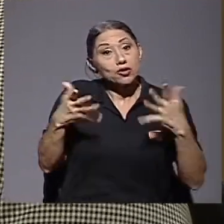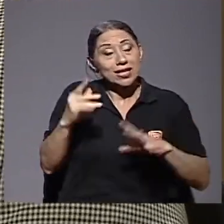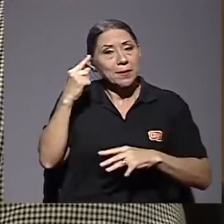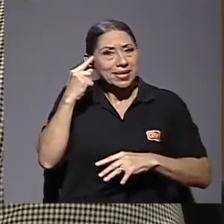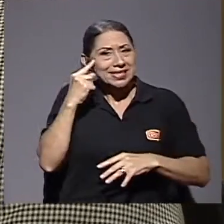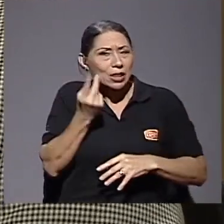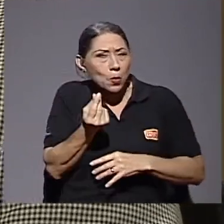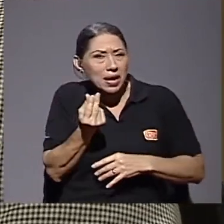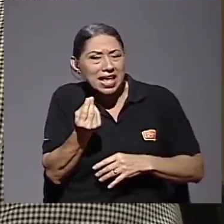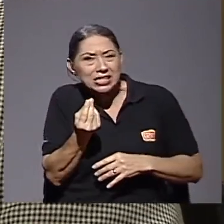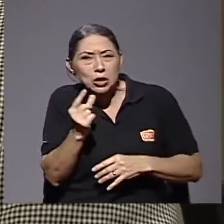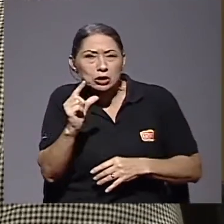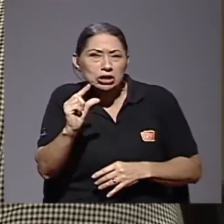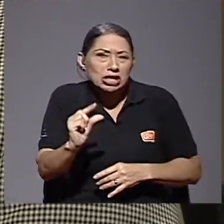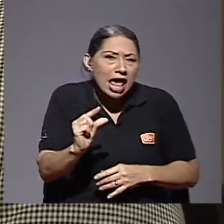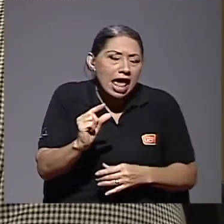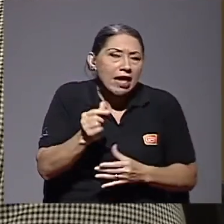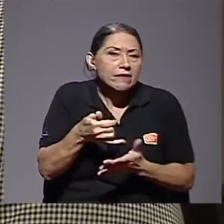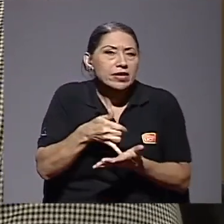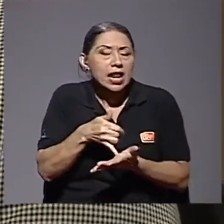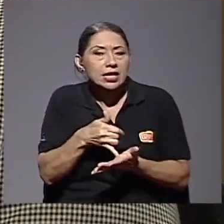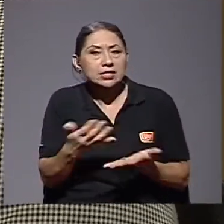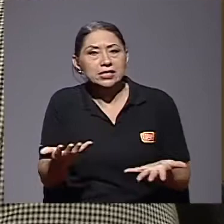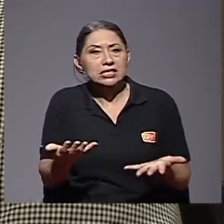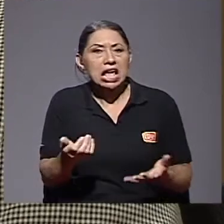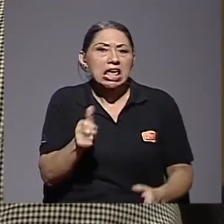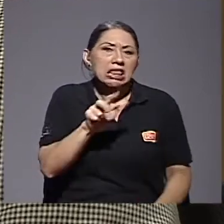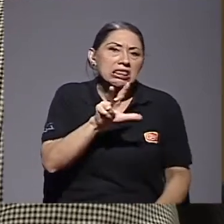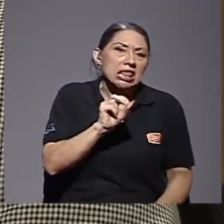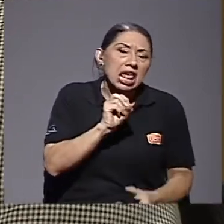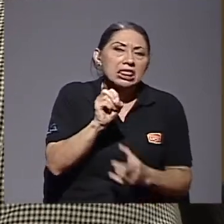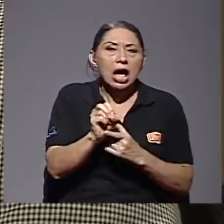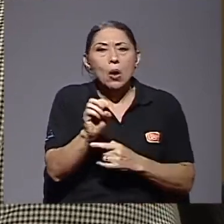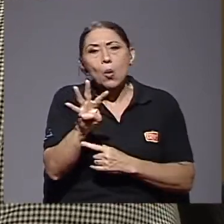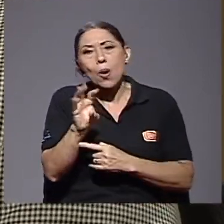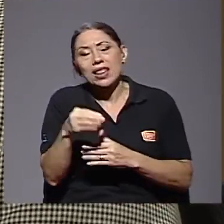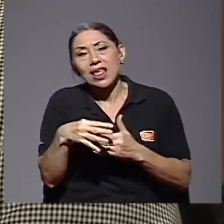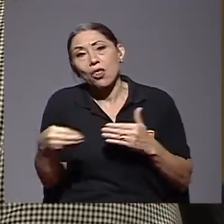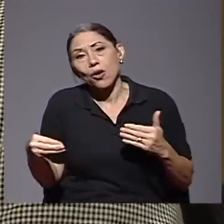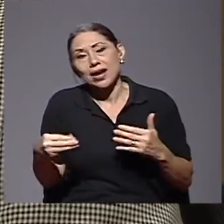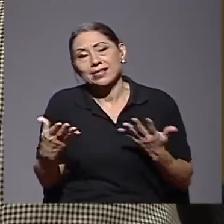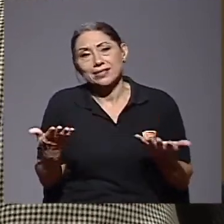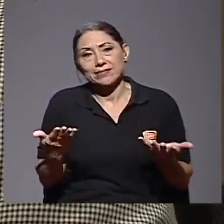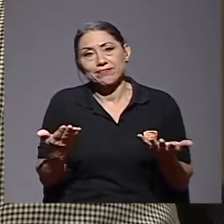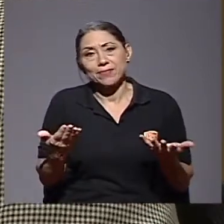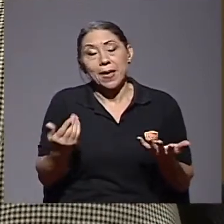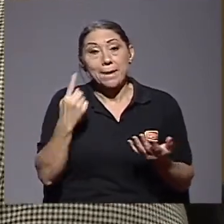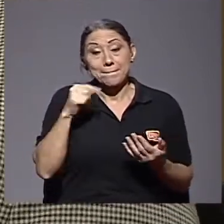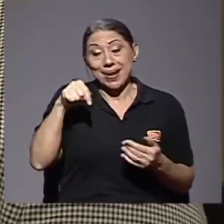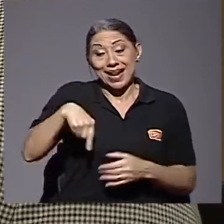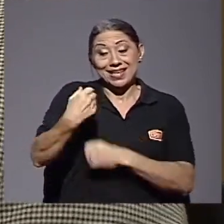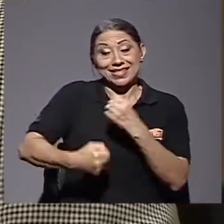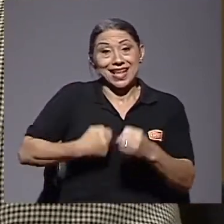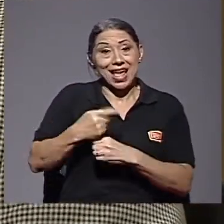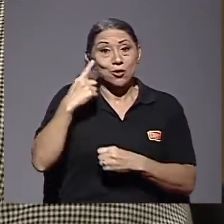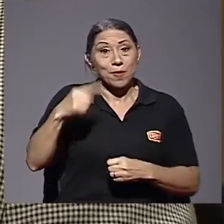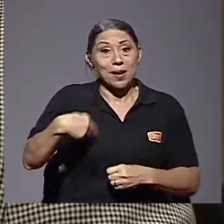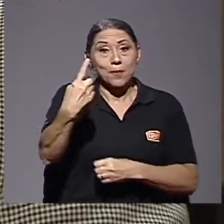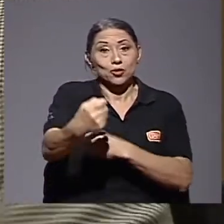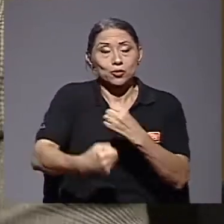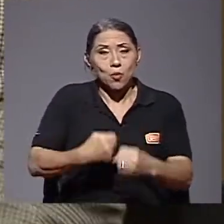precios débiles, 30, 40 dólares, lo mejor de los casos, para este año y para el próximo